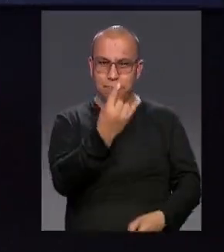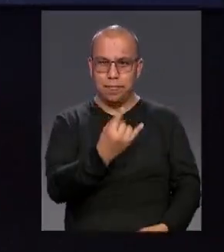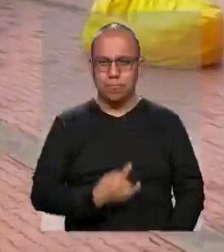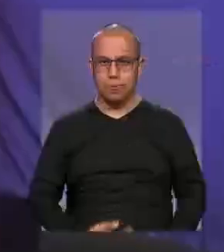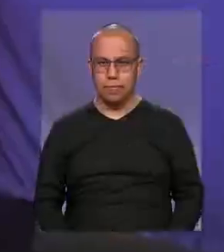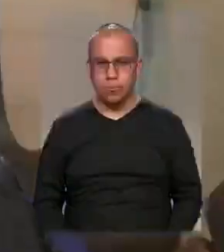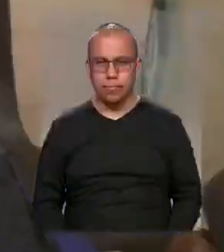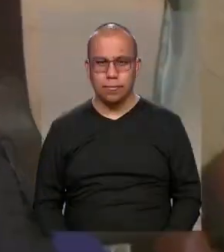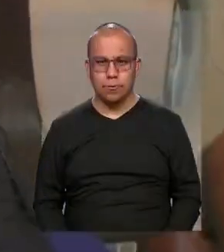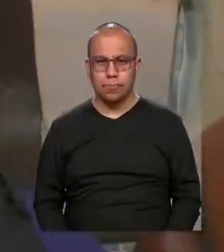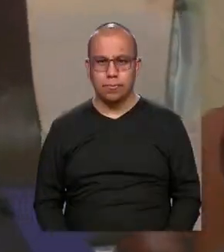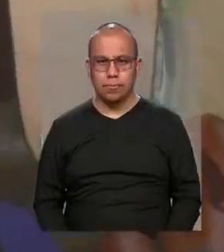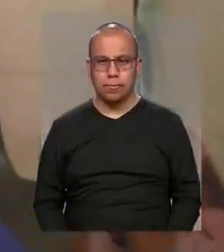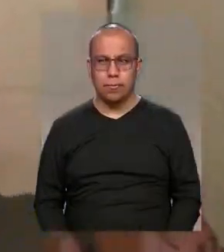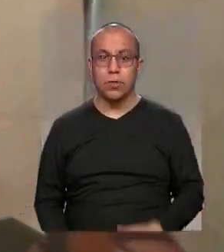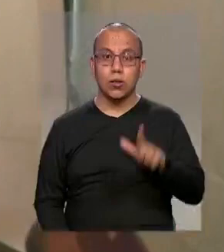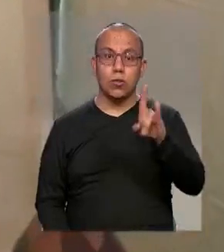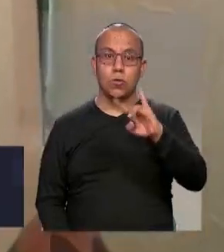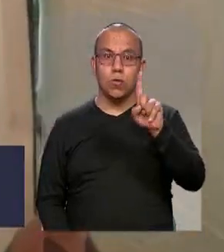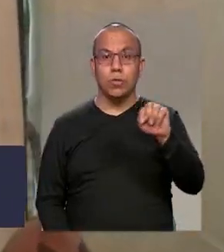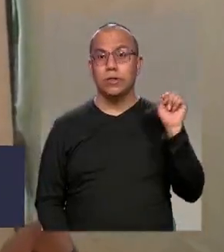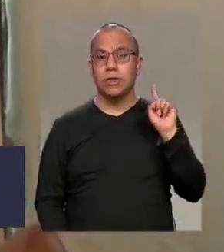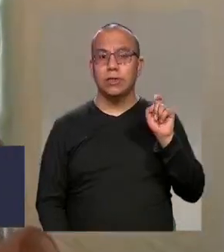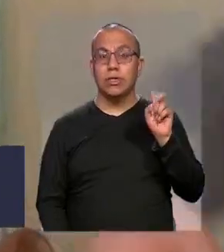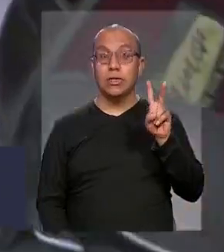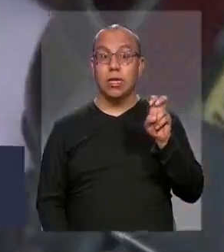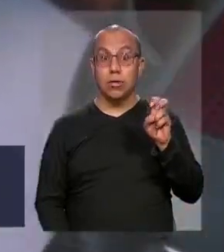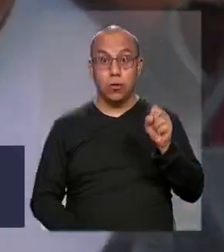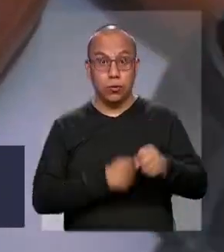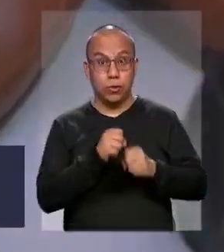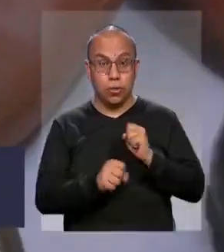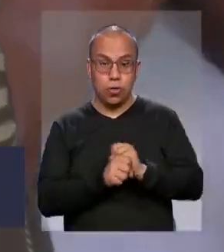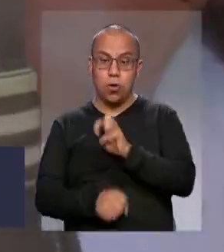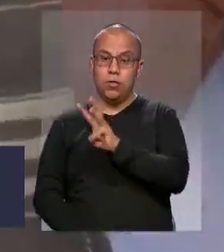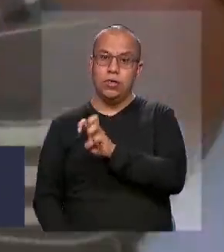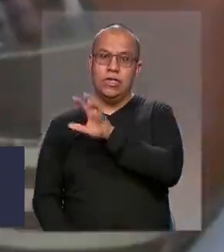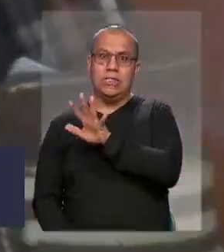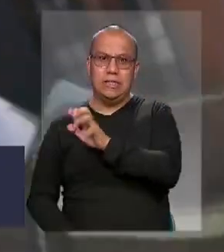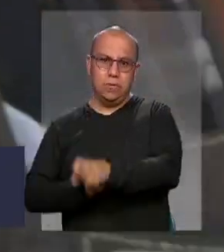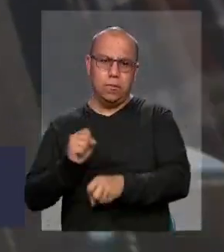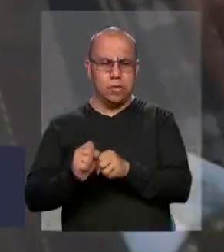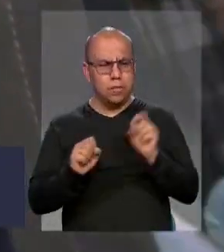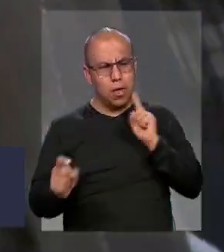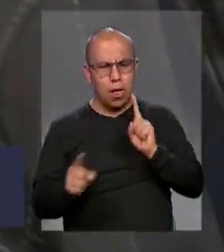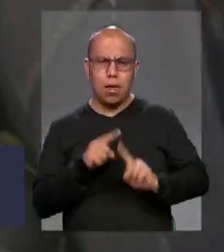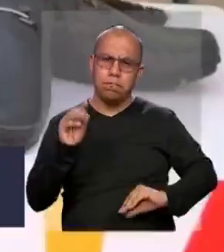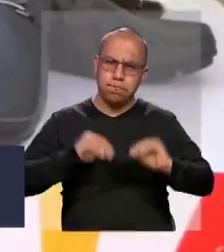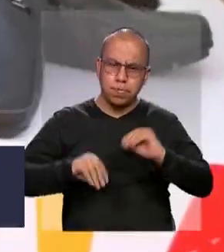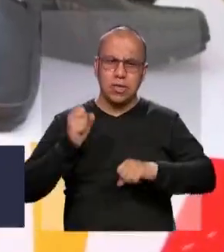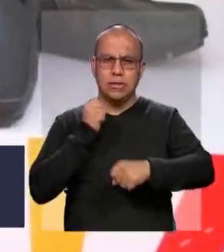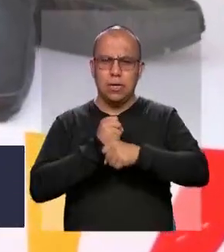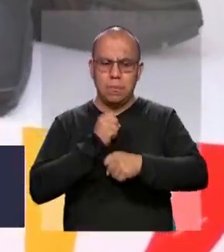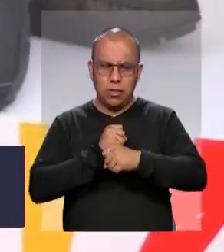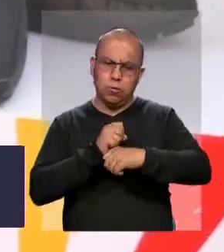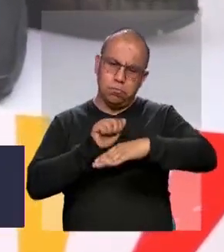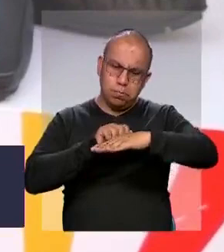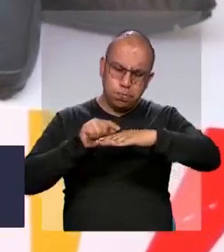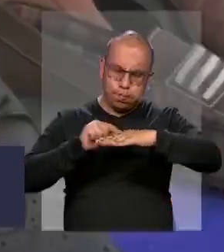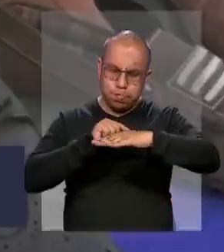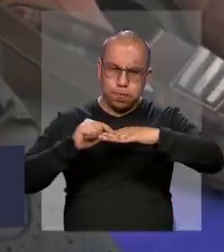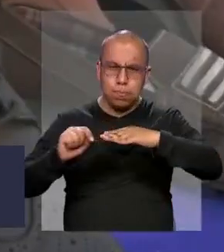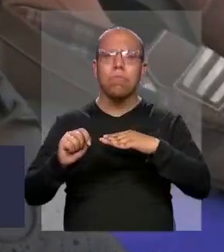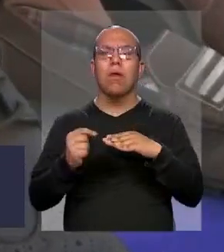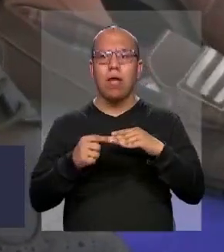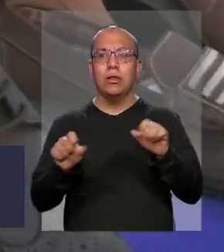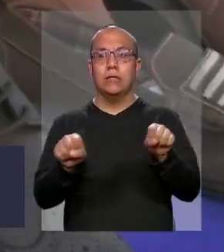interesadas. Don Luis Molina ha pasado 68 de sus 85 años fabricando zapatos y quiere ampliar su emprendimiento.